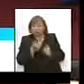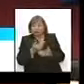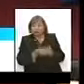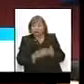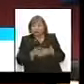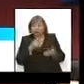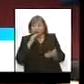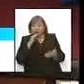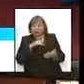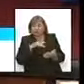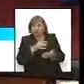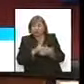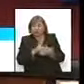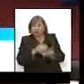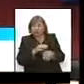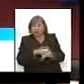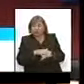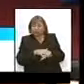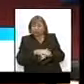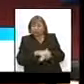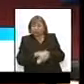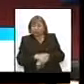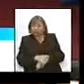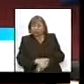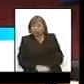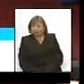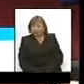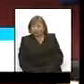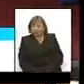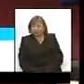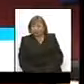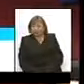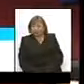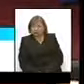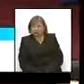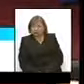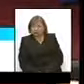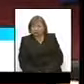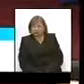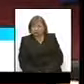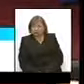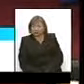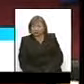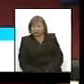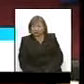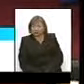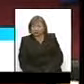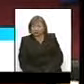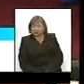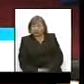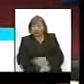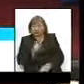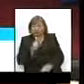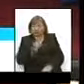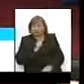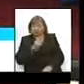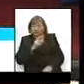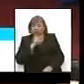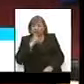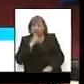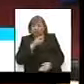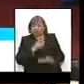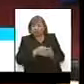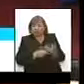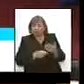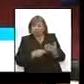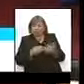estudiado otro régimen, yo tengo un libro sobre el Estado mafioso que es el régimen de Fujimori y Montesinos, que fue una autocracia. Tengo un libro